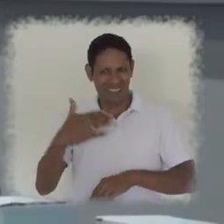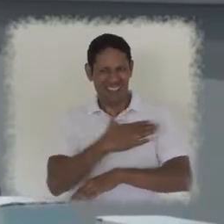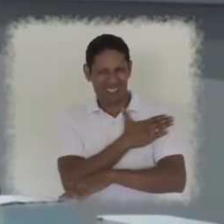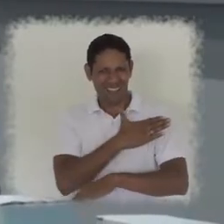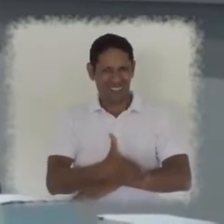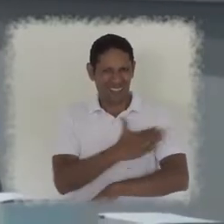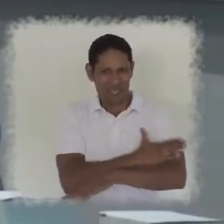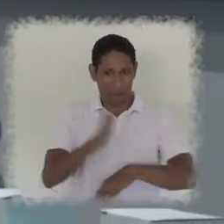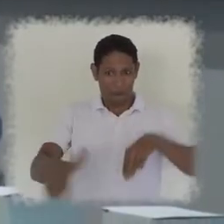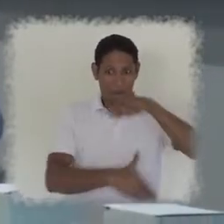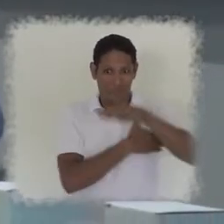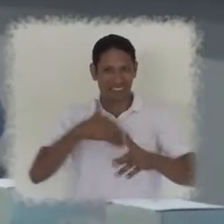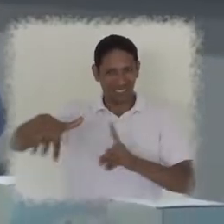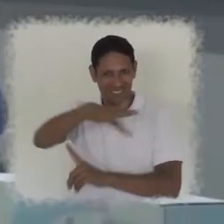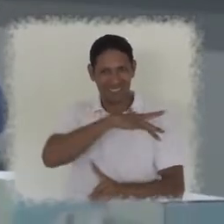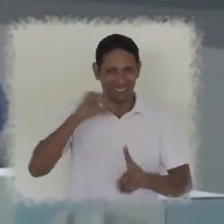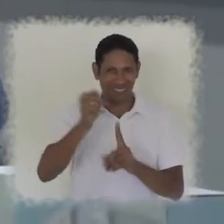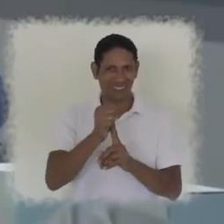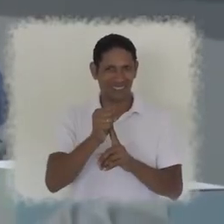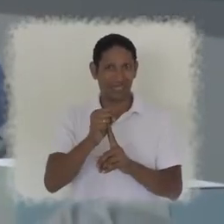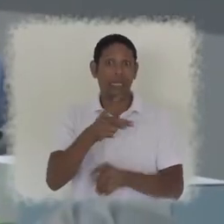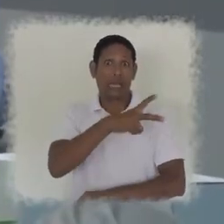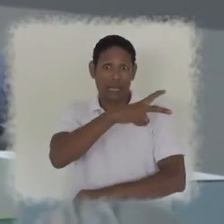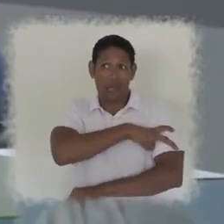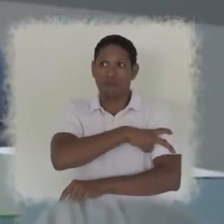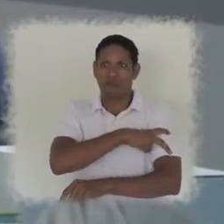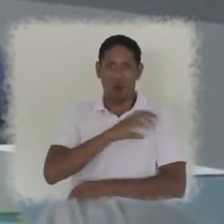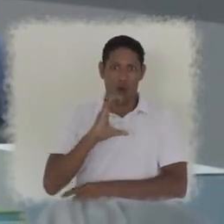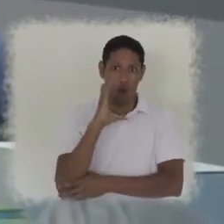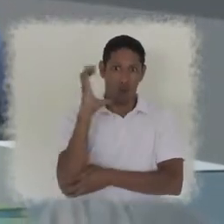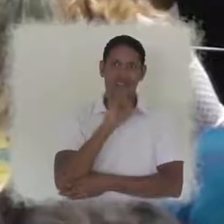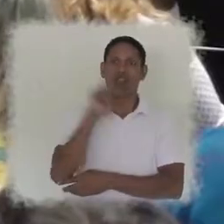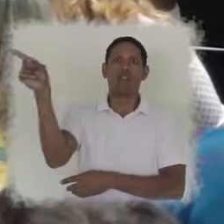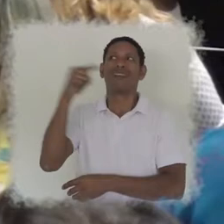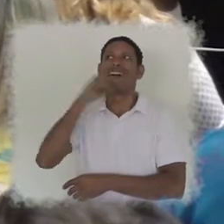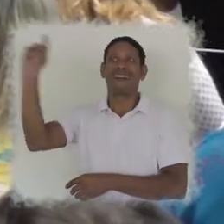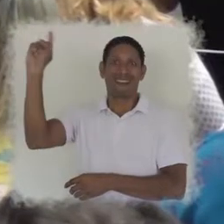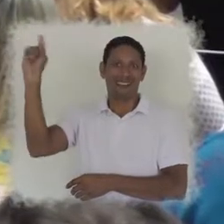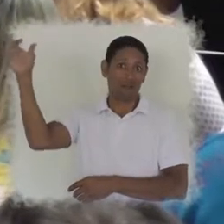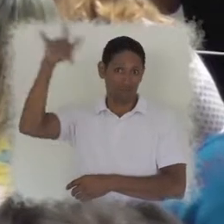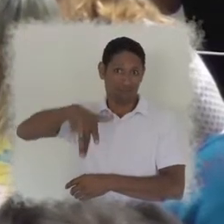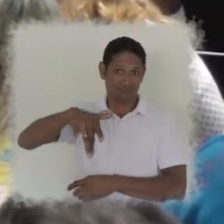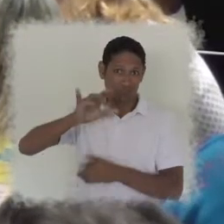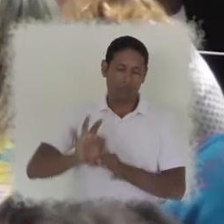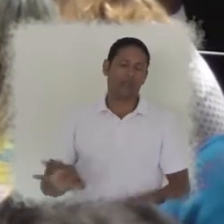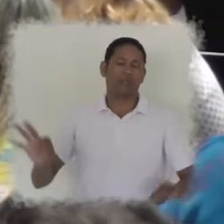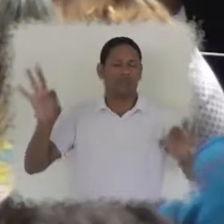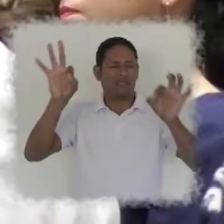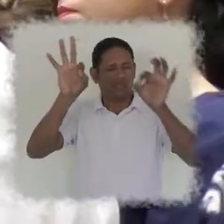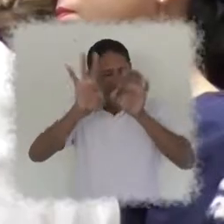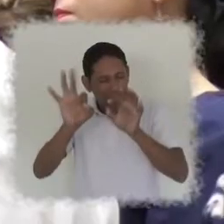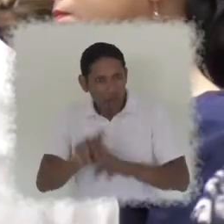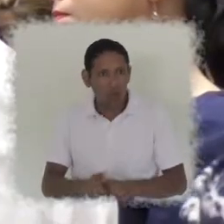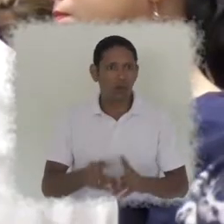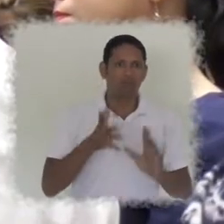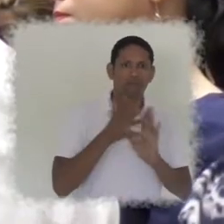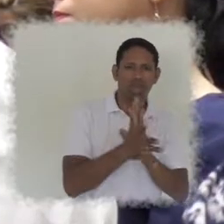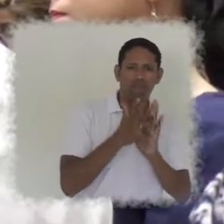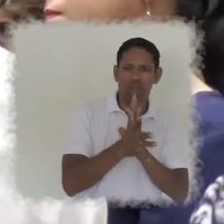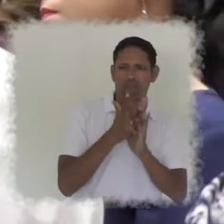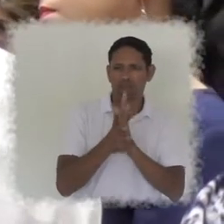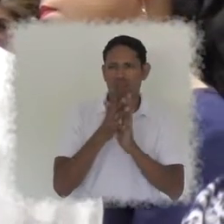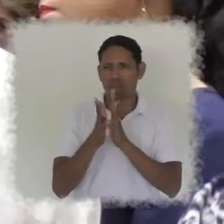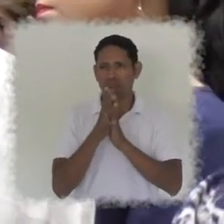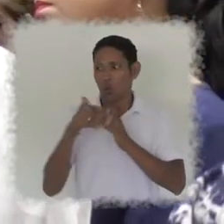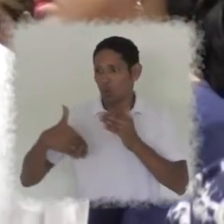Maldonado, exministro de Medio Ambiente y exembajador de Colombia en Alemania, se realizó con el propósito de exaltar la importancia